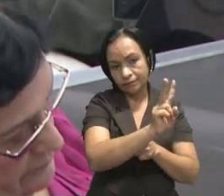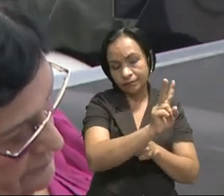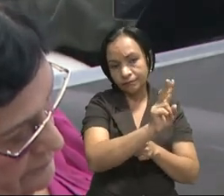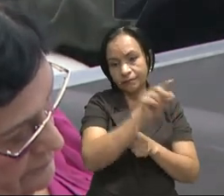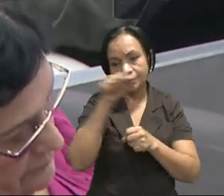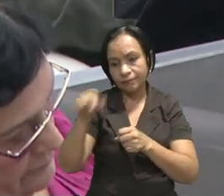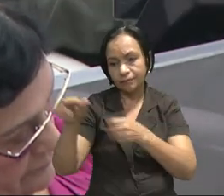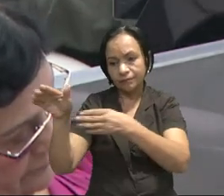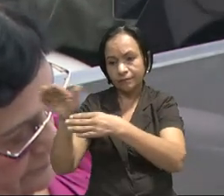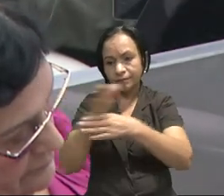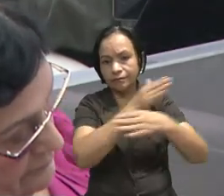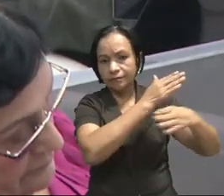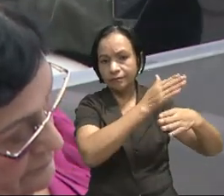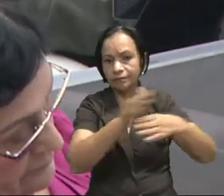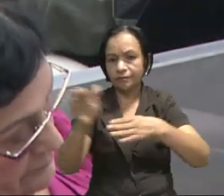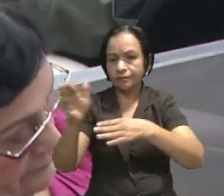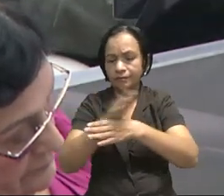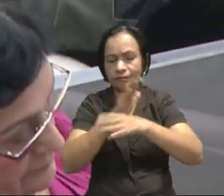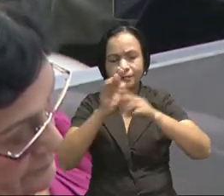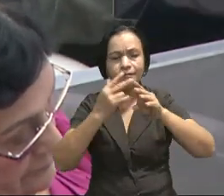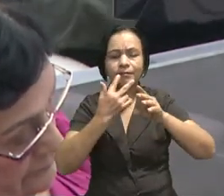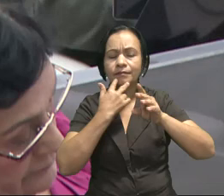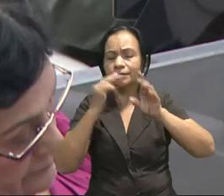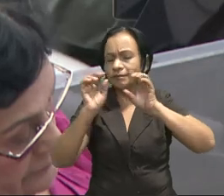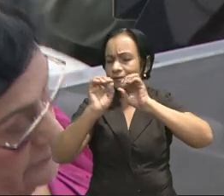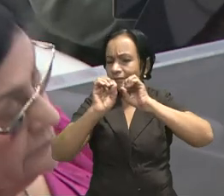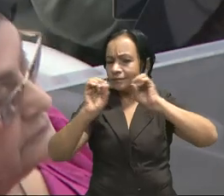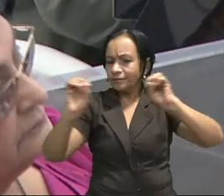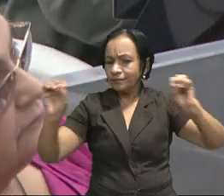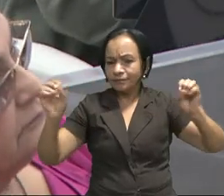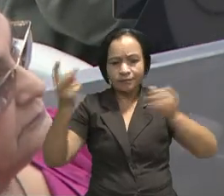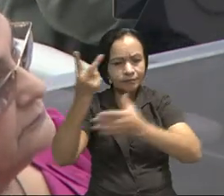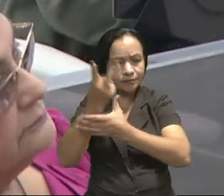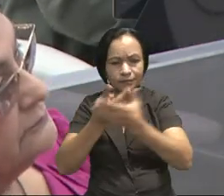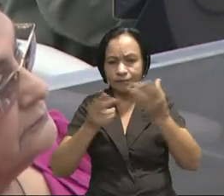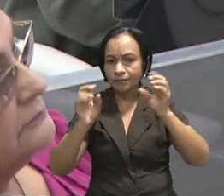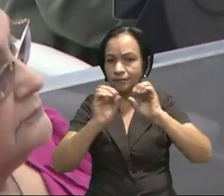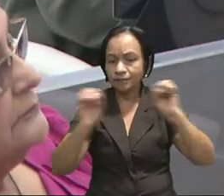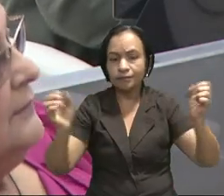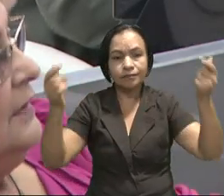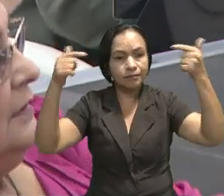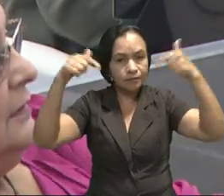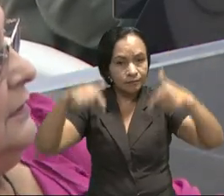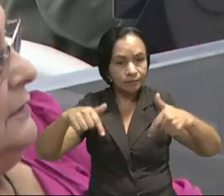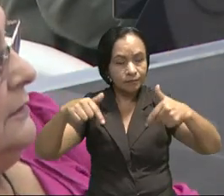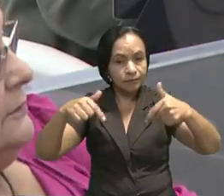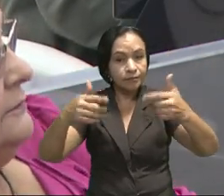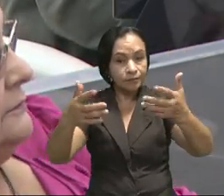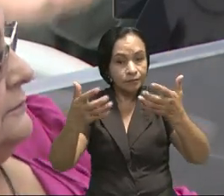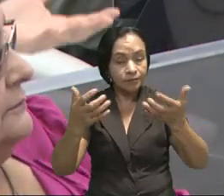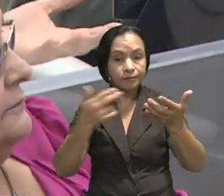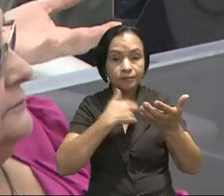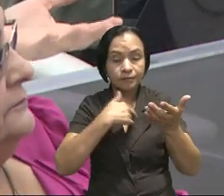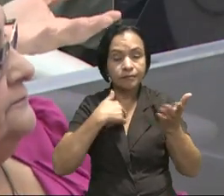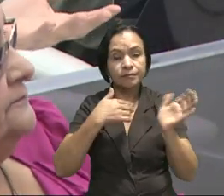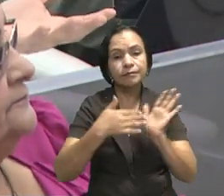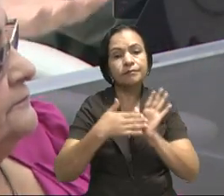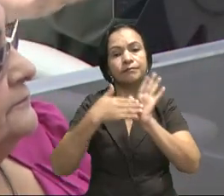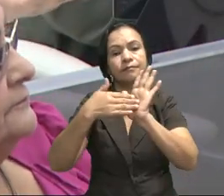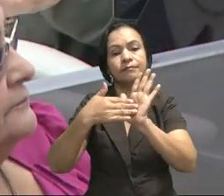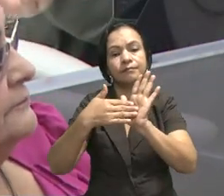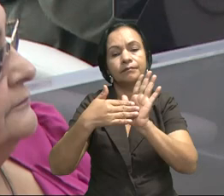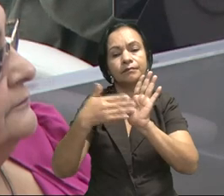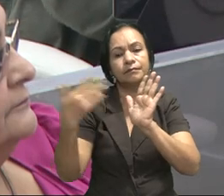1982. Por lo tanto, no tiene absolutamente nada que ver. Y lo que aquí sencillamente se está exhibiendo